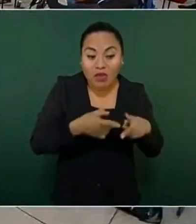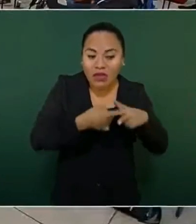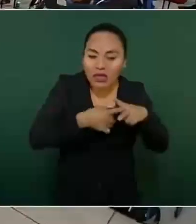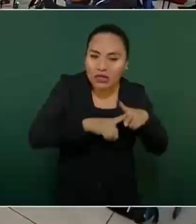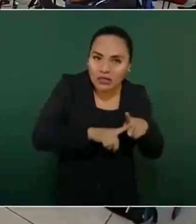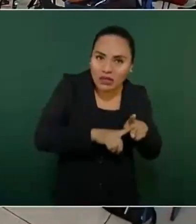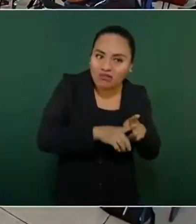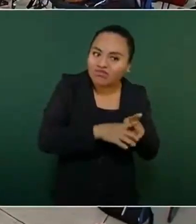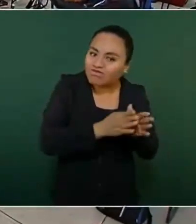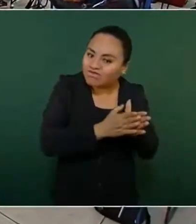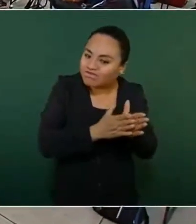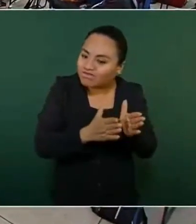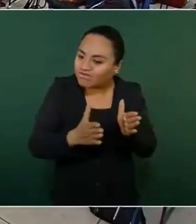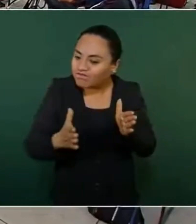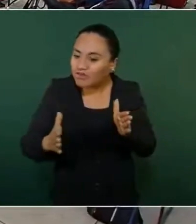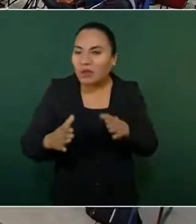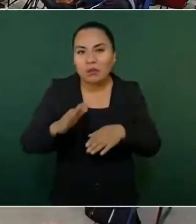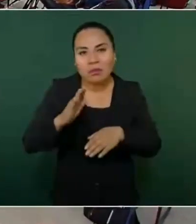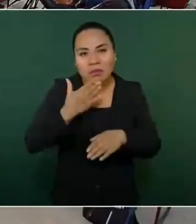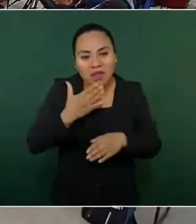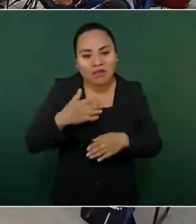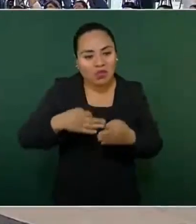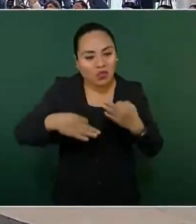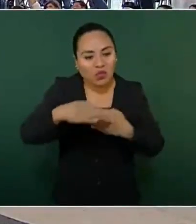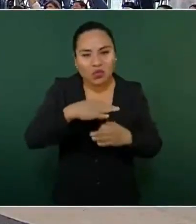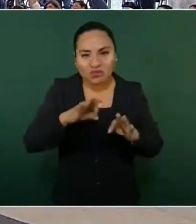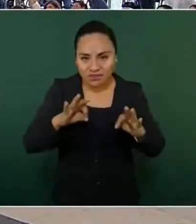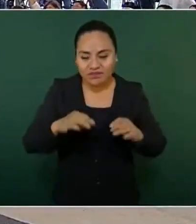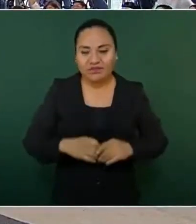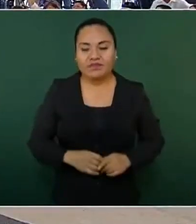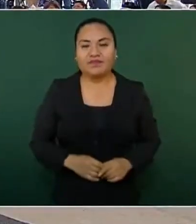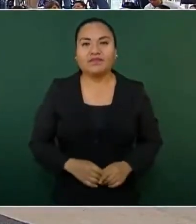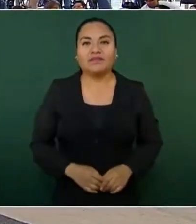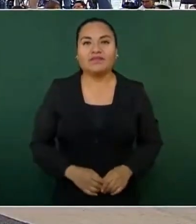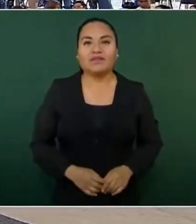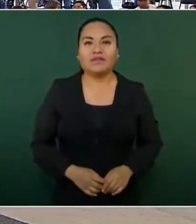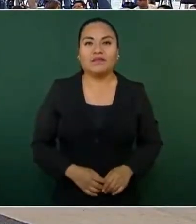A ver, luego tú.